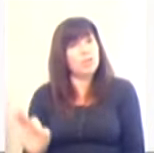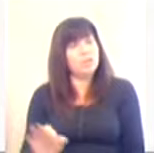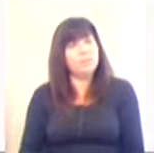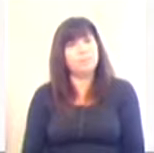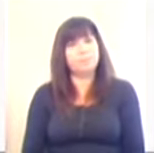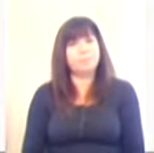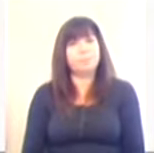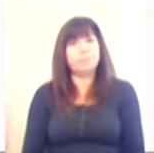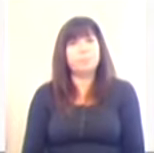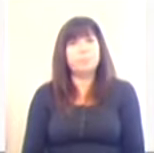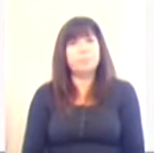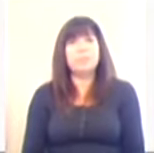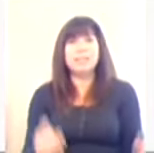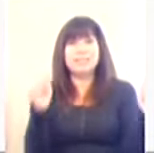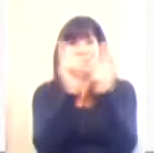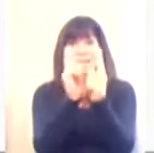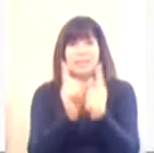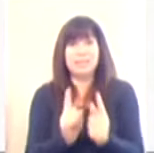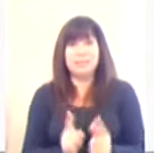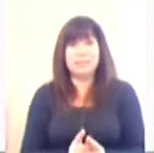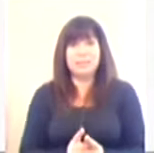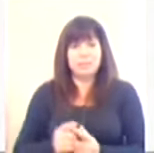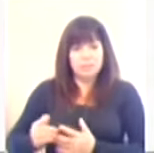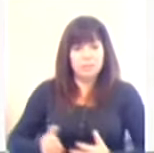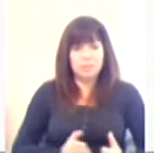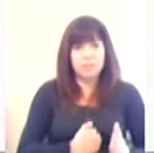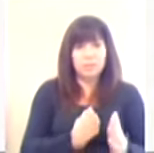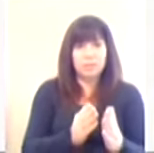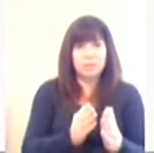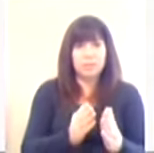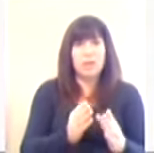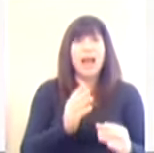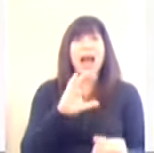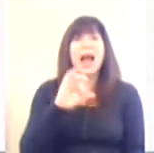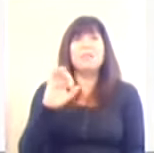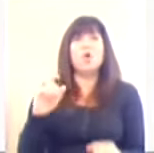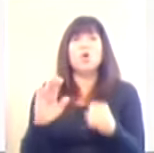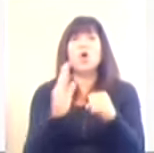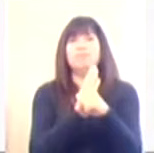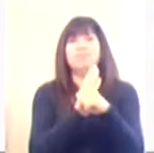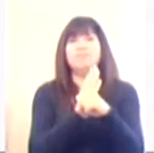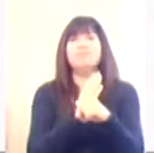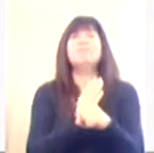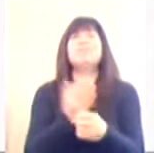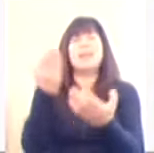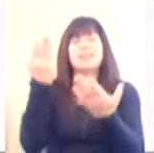síntesis, la trayectoria de carbono neutralidad trae beneficios sociales netos a Chile,